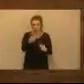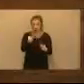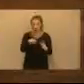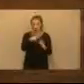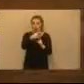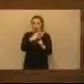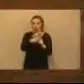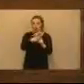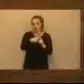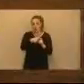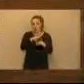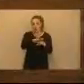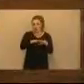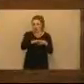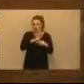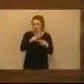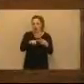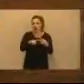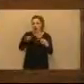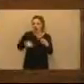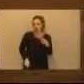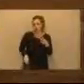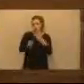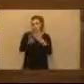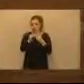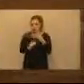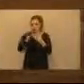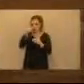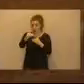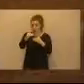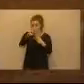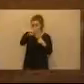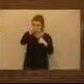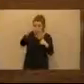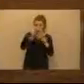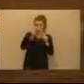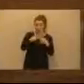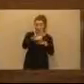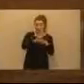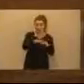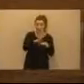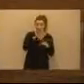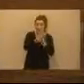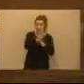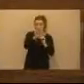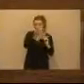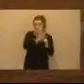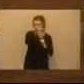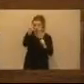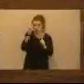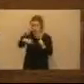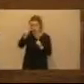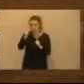elemental, profesional y superior. En Gijón se empezó con el grado elemental, que tiene 4 años, y en Oviedo directamente con el